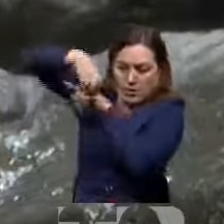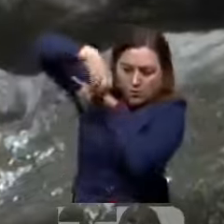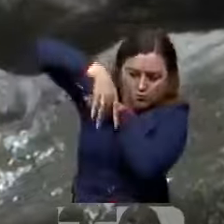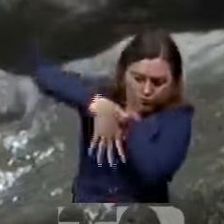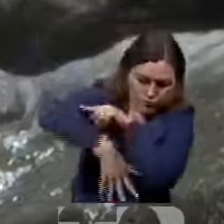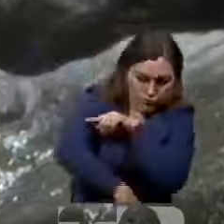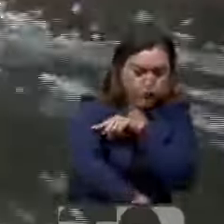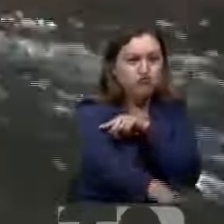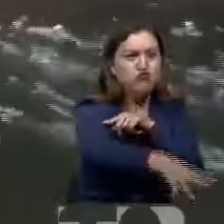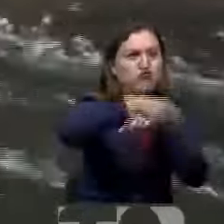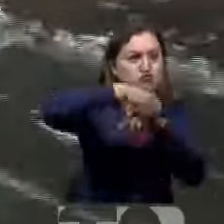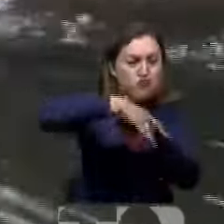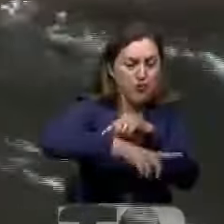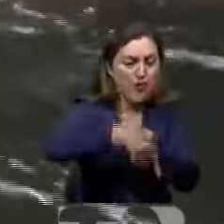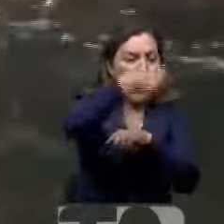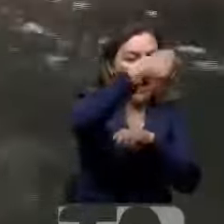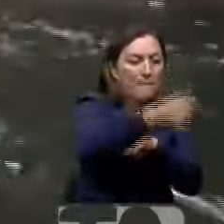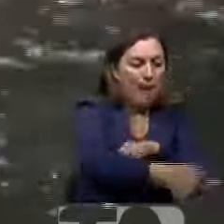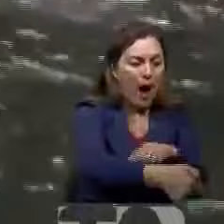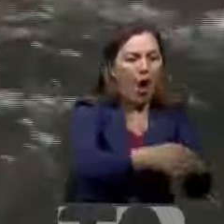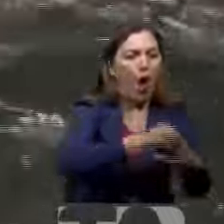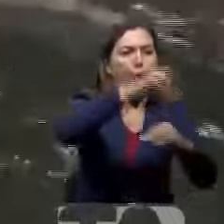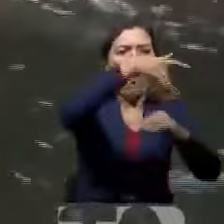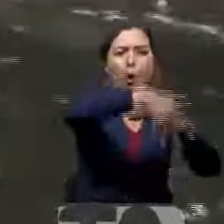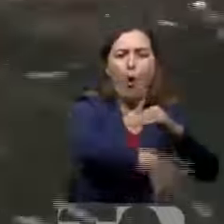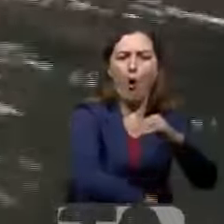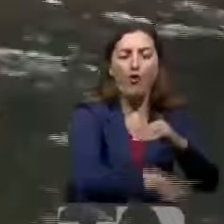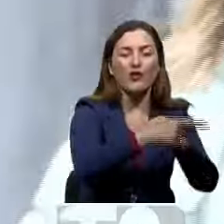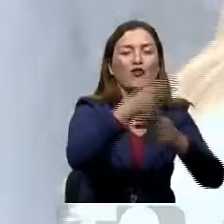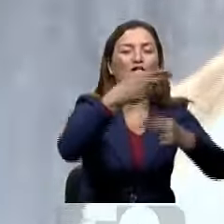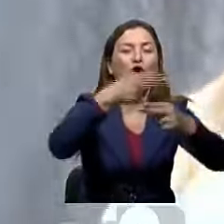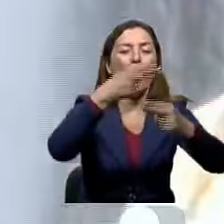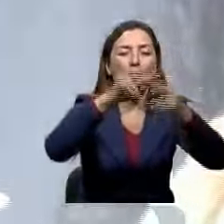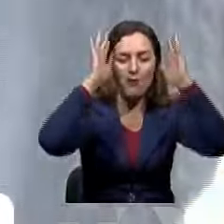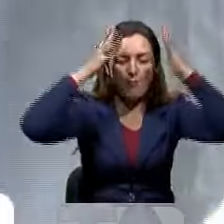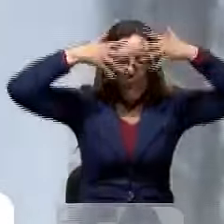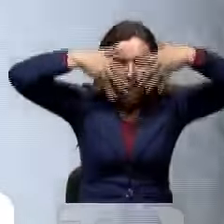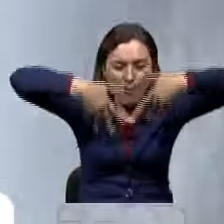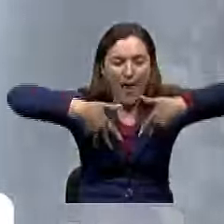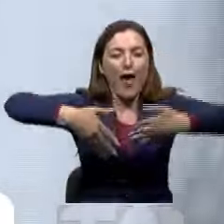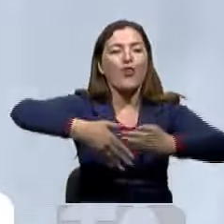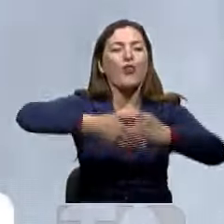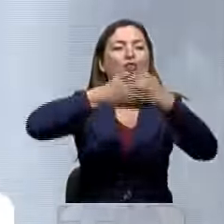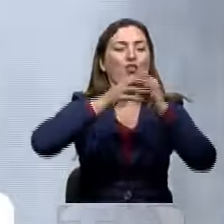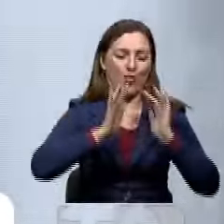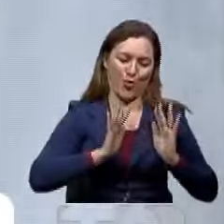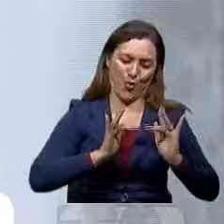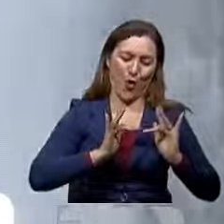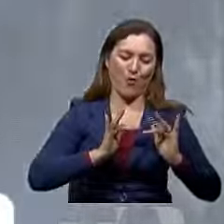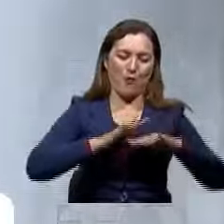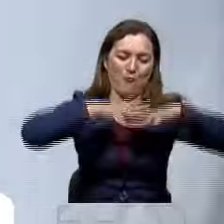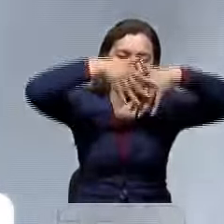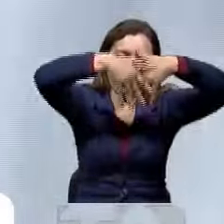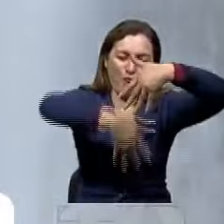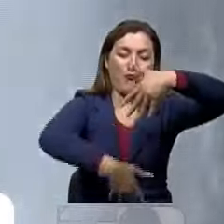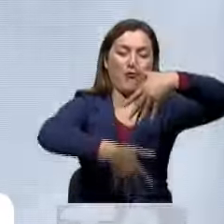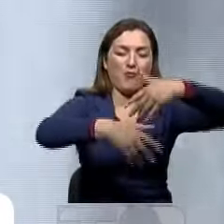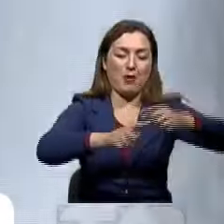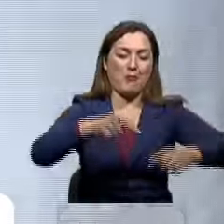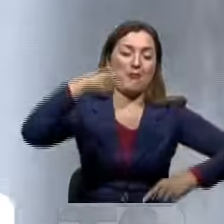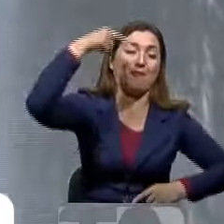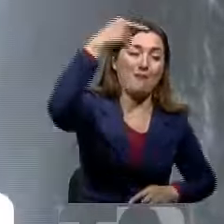Hacia abajo tenemos la otra cascada grande que le llamamos la Velo de Novia. ¿Por qué se le llama Velo de Novia? Porque es tendida. Más abajo